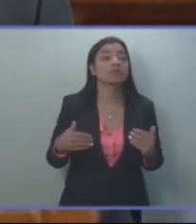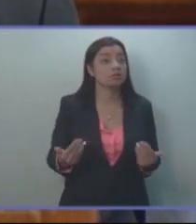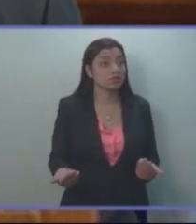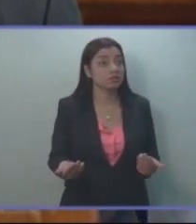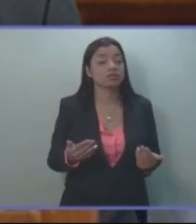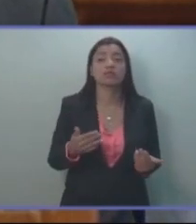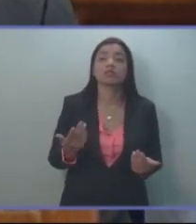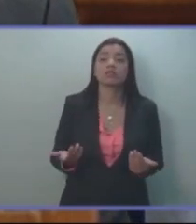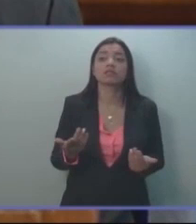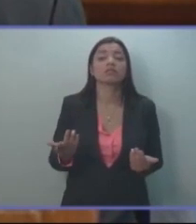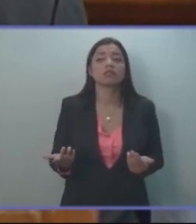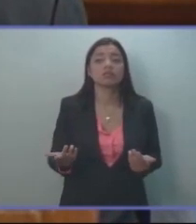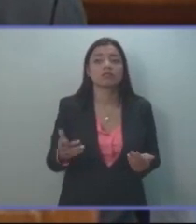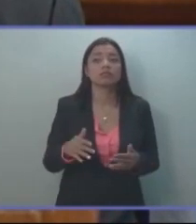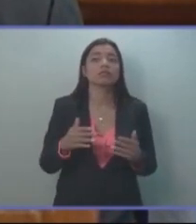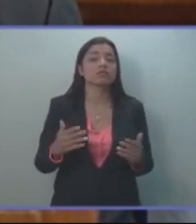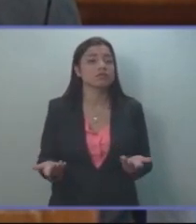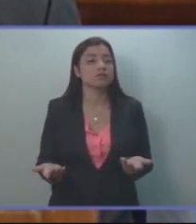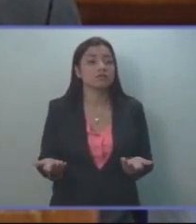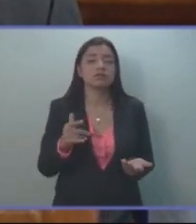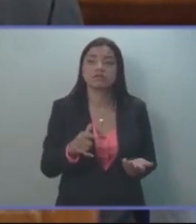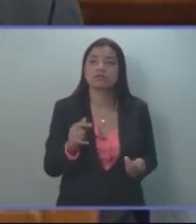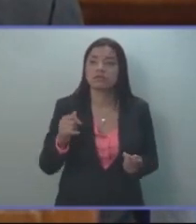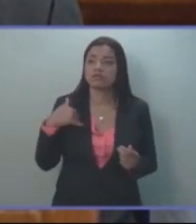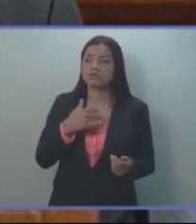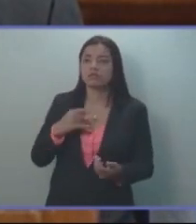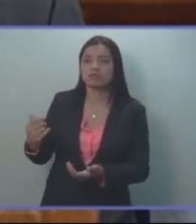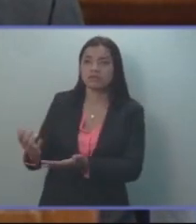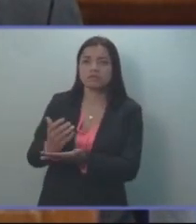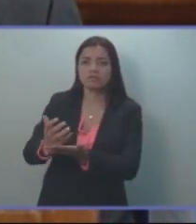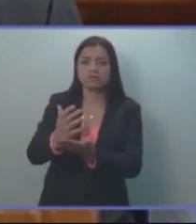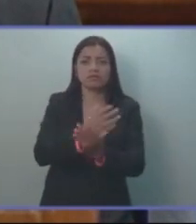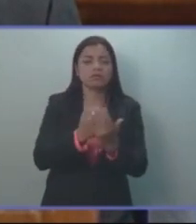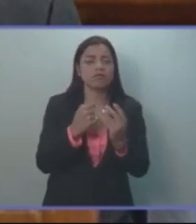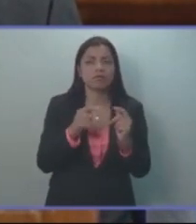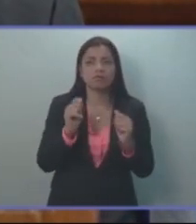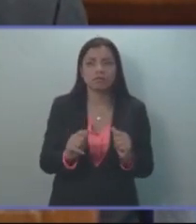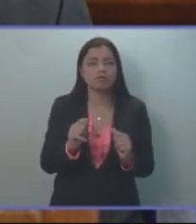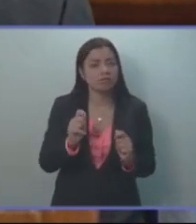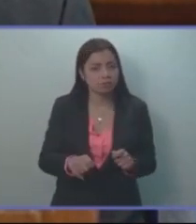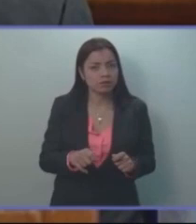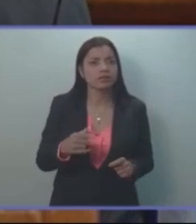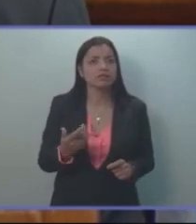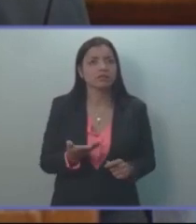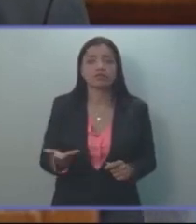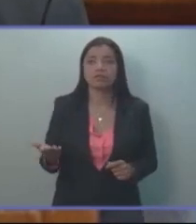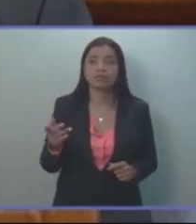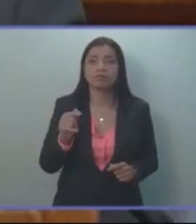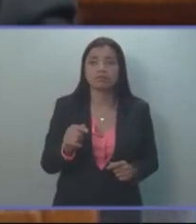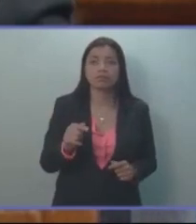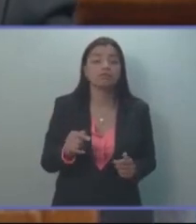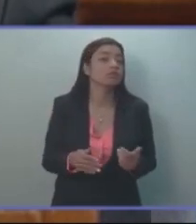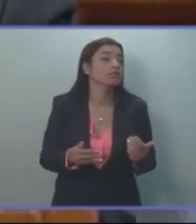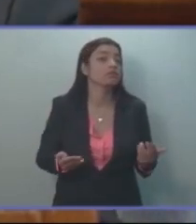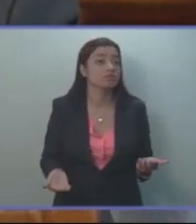pues a través de Hacienda se les pueda dar ese aumento y